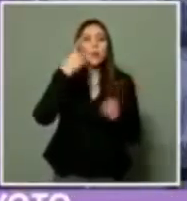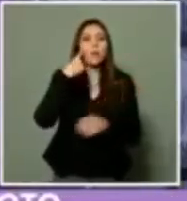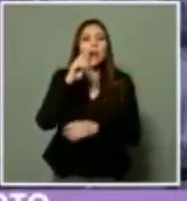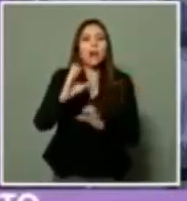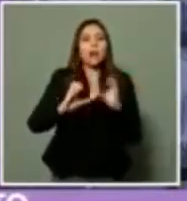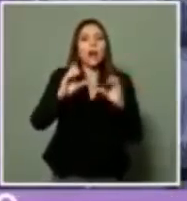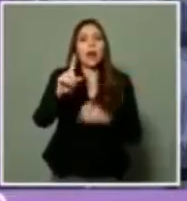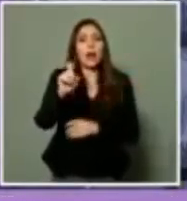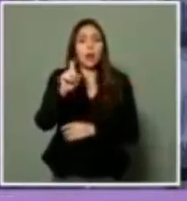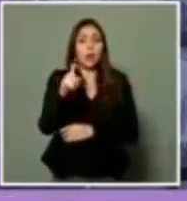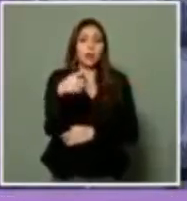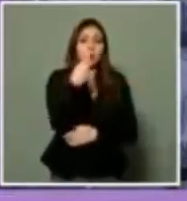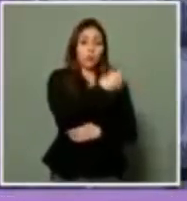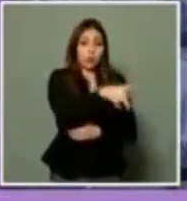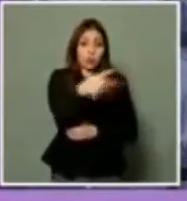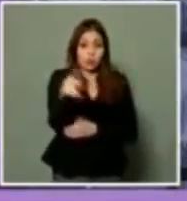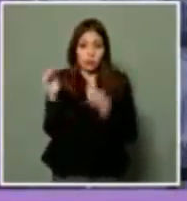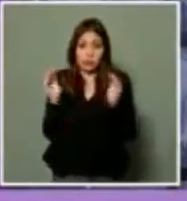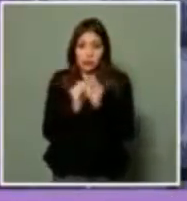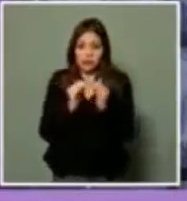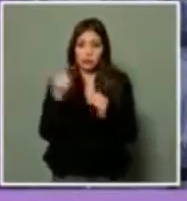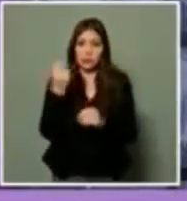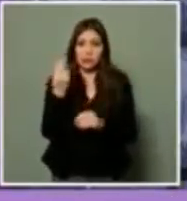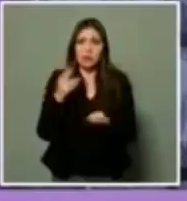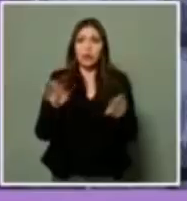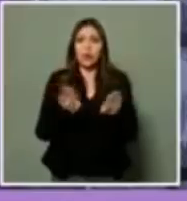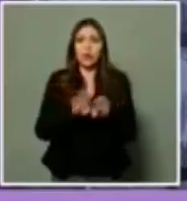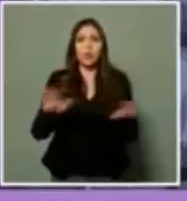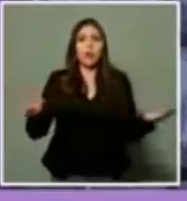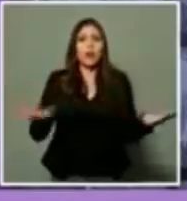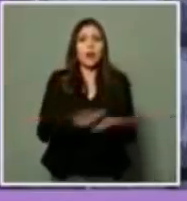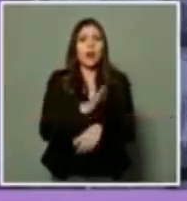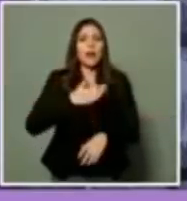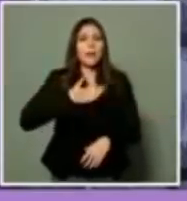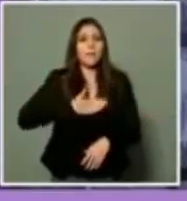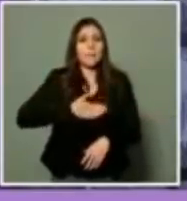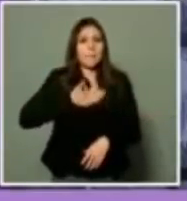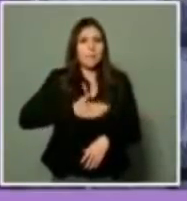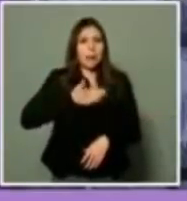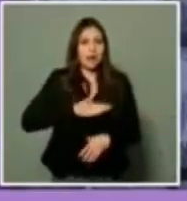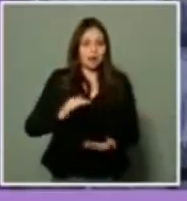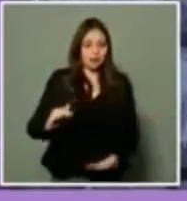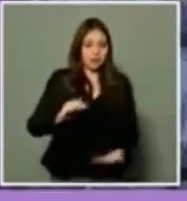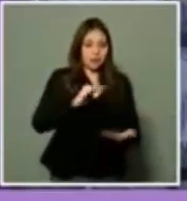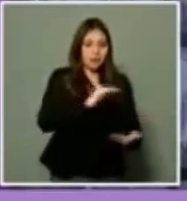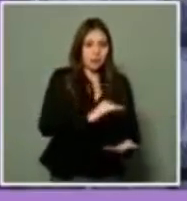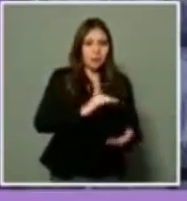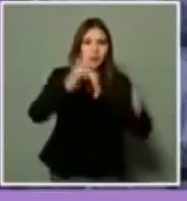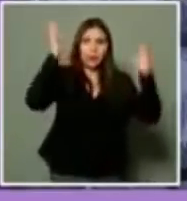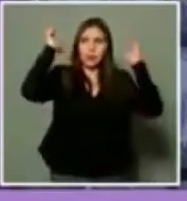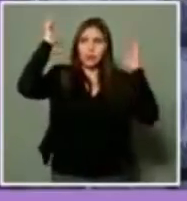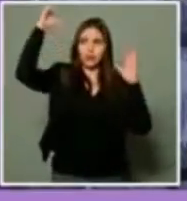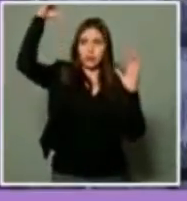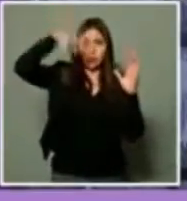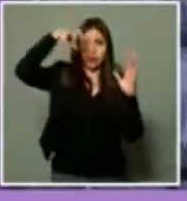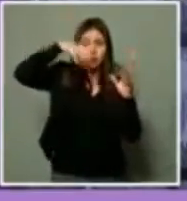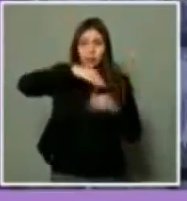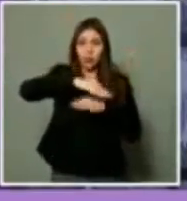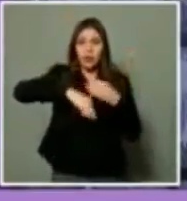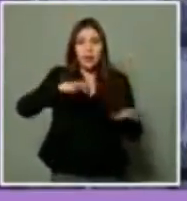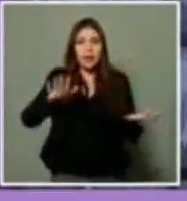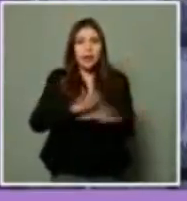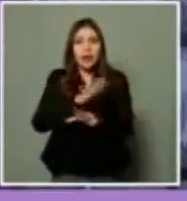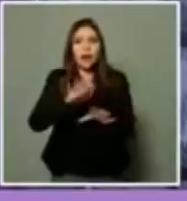cambiar, ahí, en tu casa, la tapa del baño, la caja del baño, vamos a cambiar las regaderas y, por supuesto,